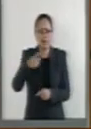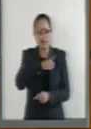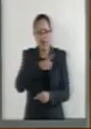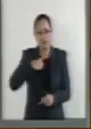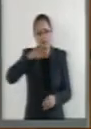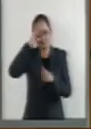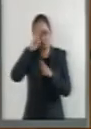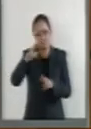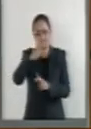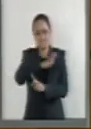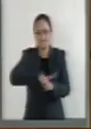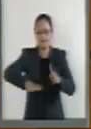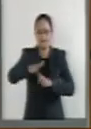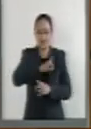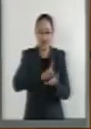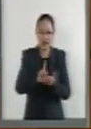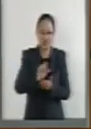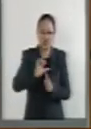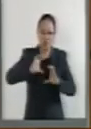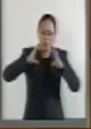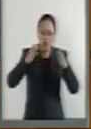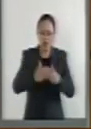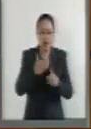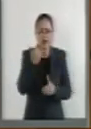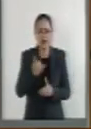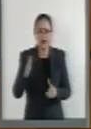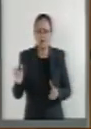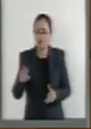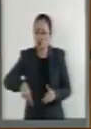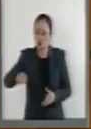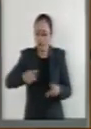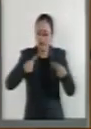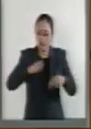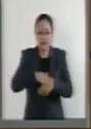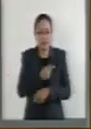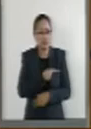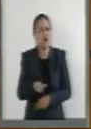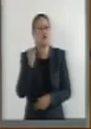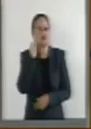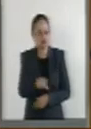respetar el derecho de las comunidades y de los menos protegidos.